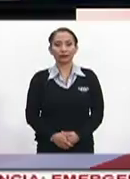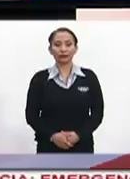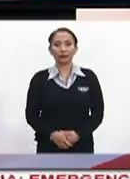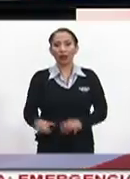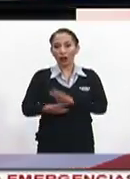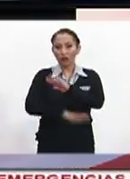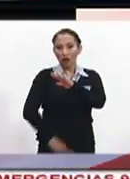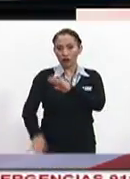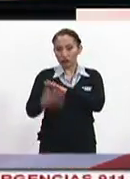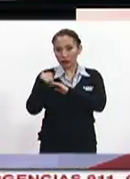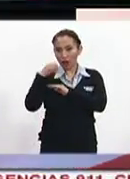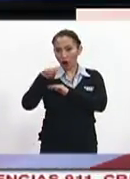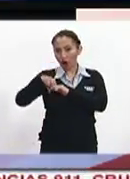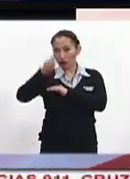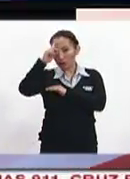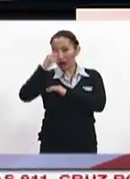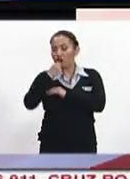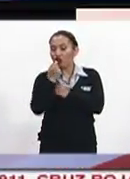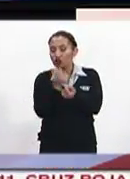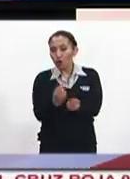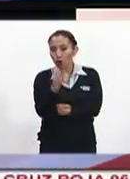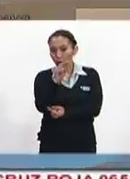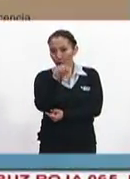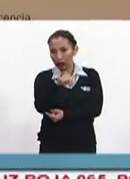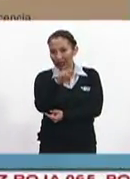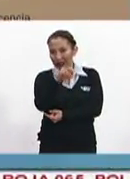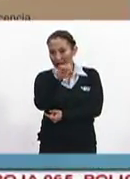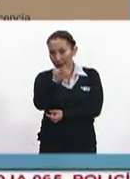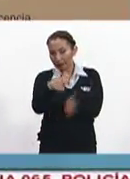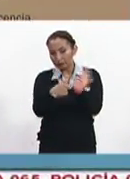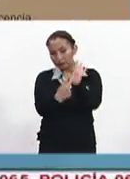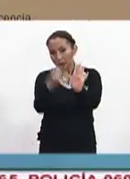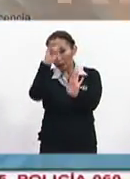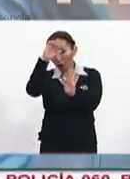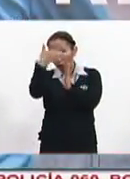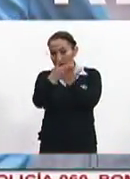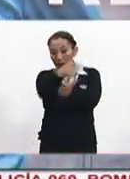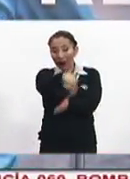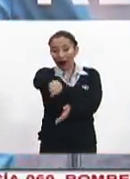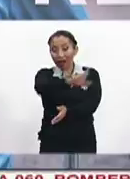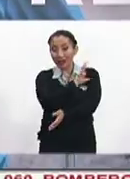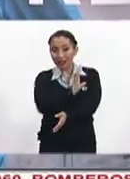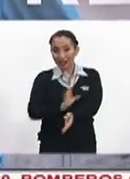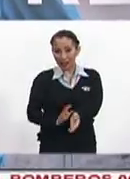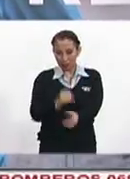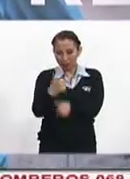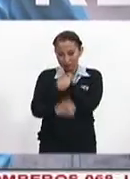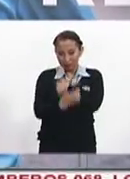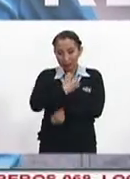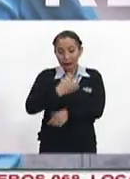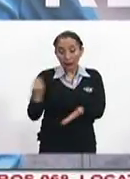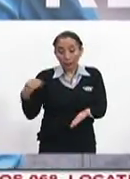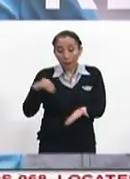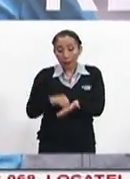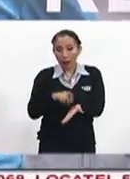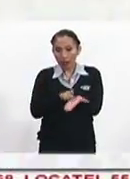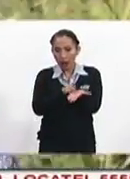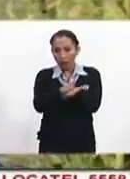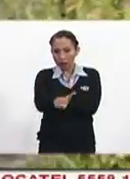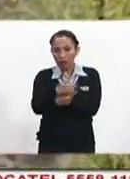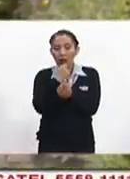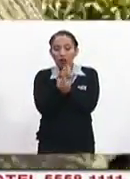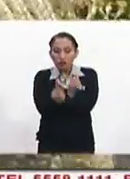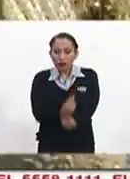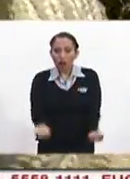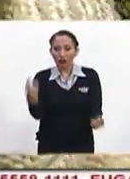El Fondo de las Naciones Unidas para la Infancia, UNICEF, presentó su propuesta para que los candidatos a la presidencia incluyan los derechos de